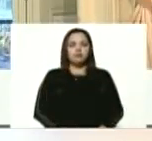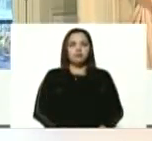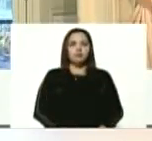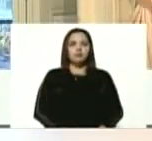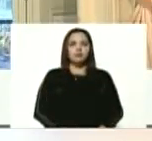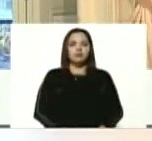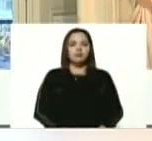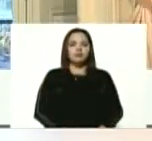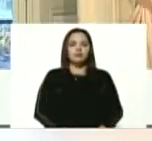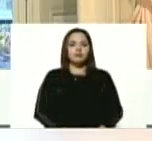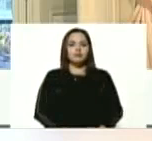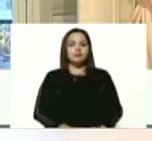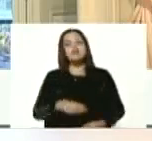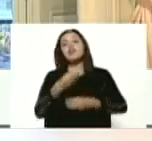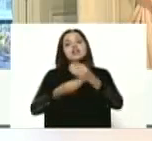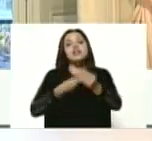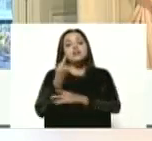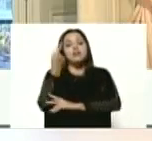Así fue ayer,